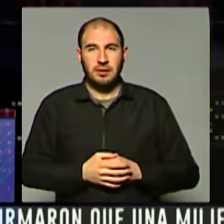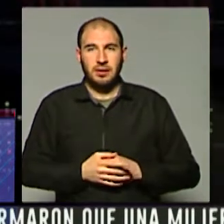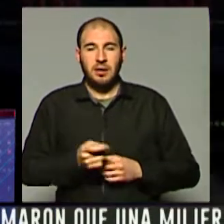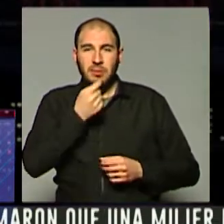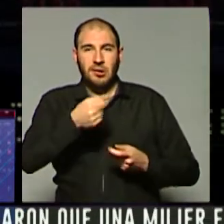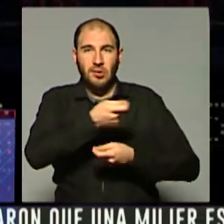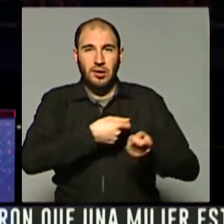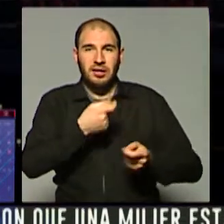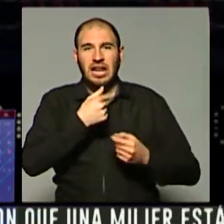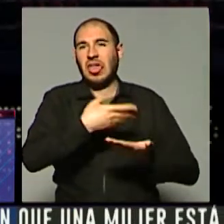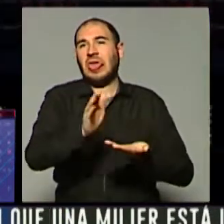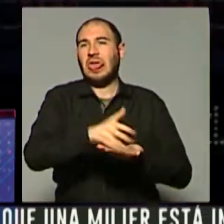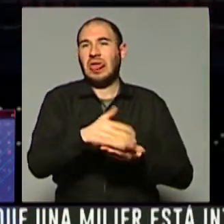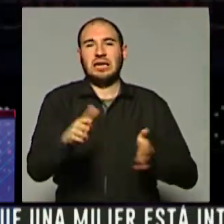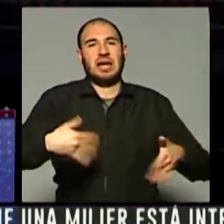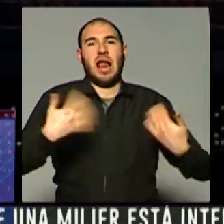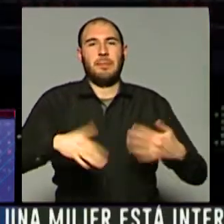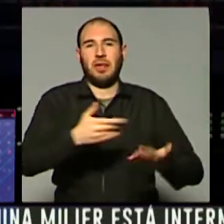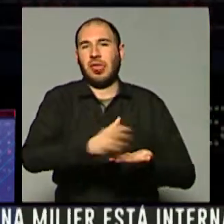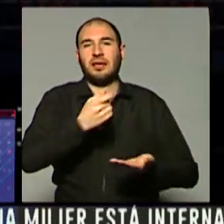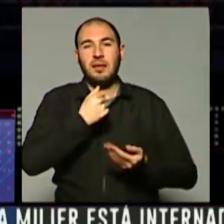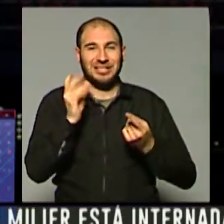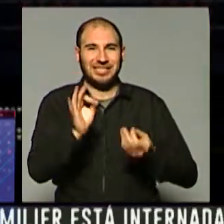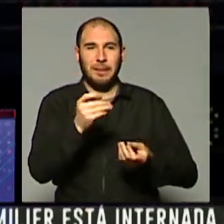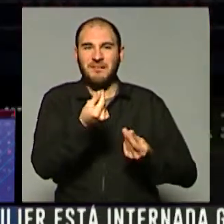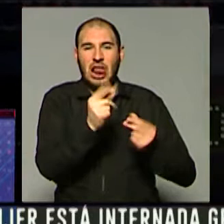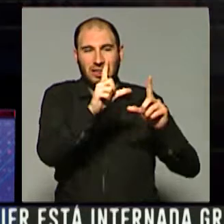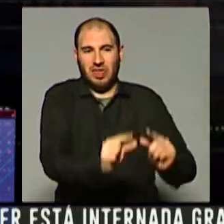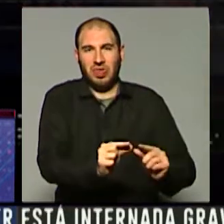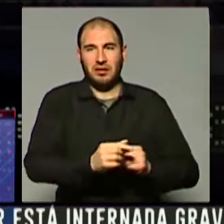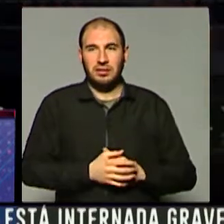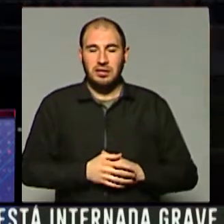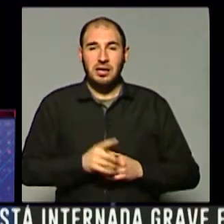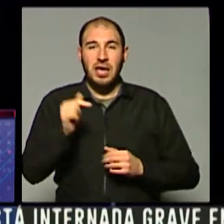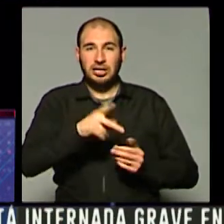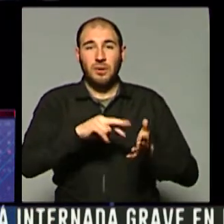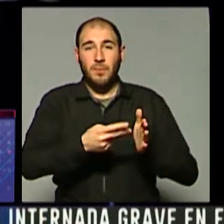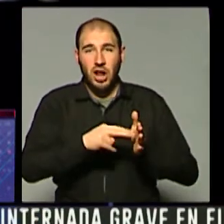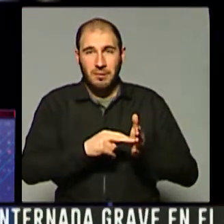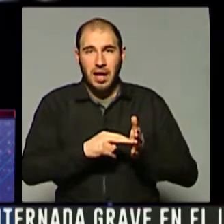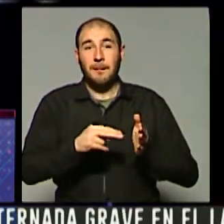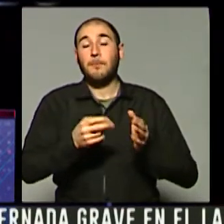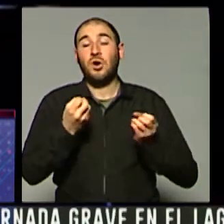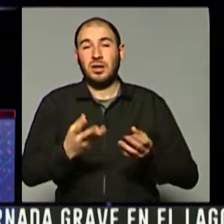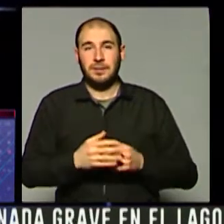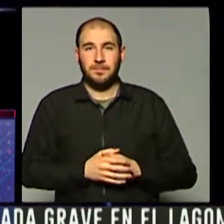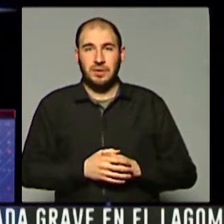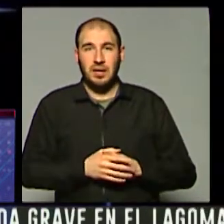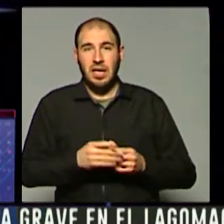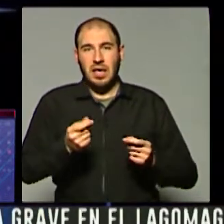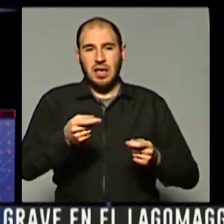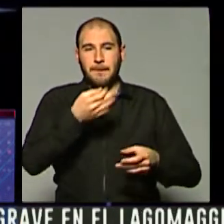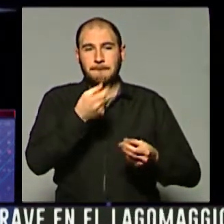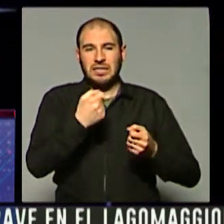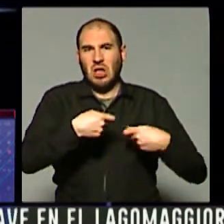dice en la jerga, se los quiere sacar de encima lo más rápido posible, porque saben que pierde valor. Y esto genera un problema porque al sacárselo encima